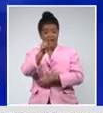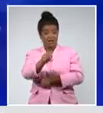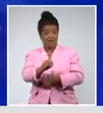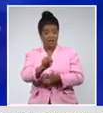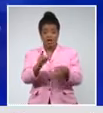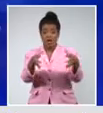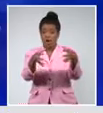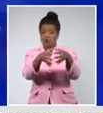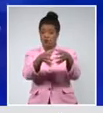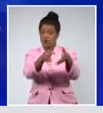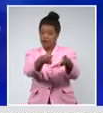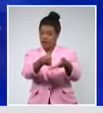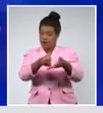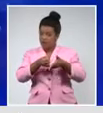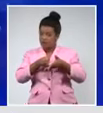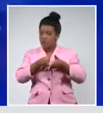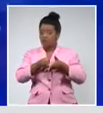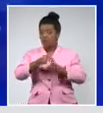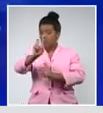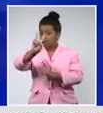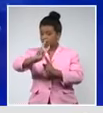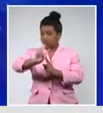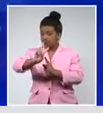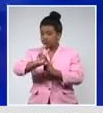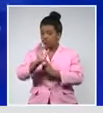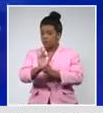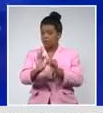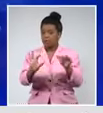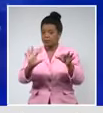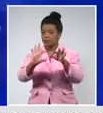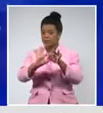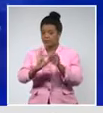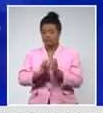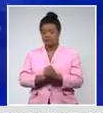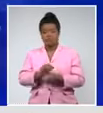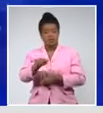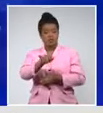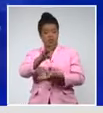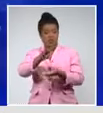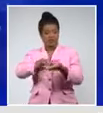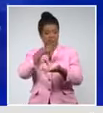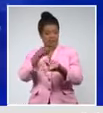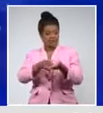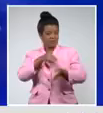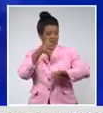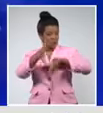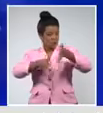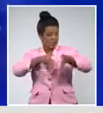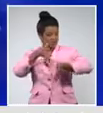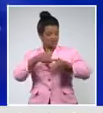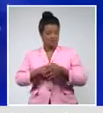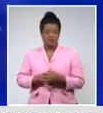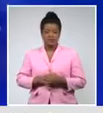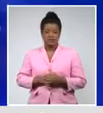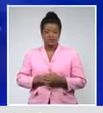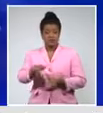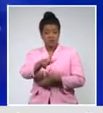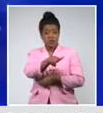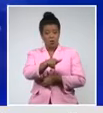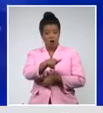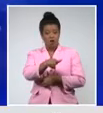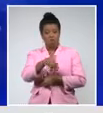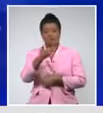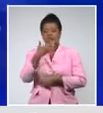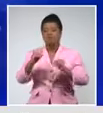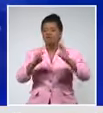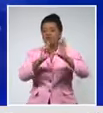nos acompaña y que hace posible la transmisión, la intérprete de lenguas de señas y sobre todo a las personas que